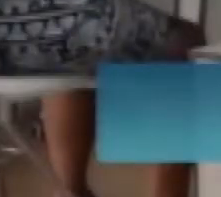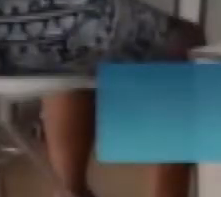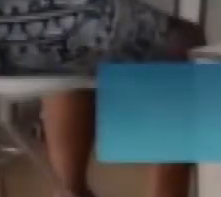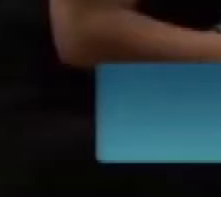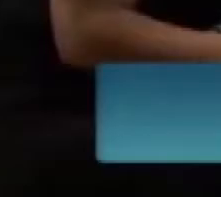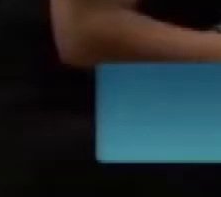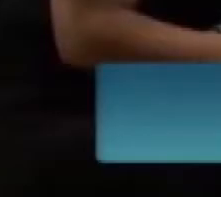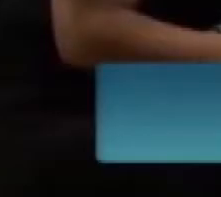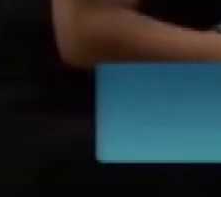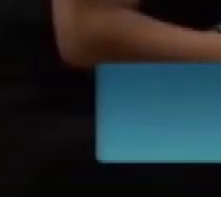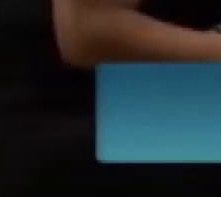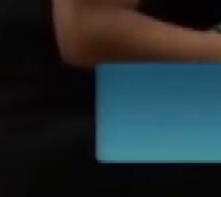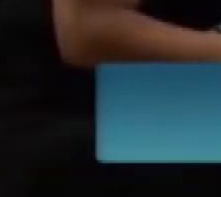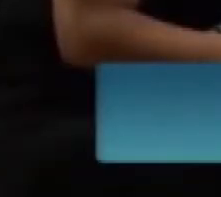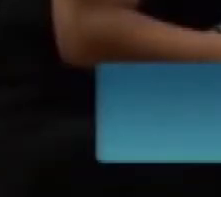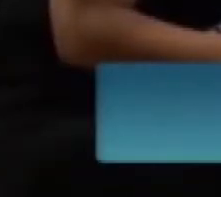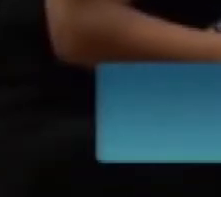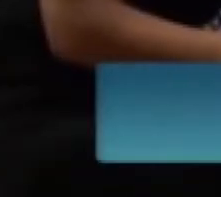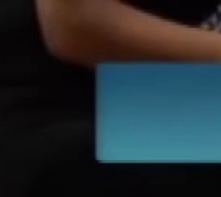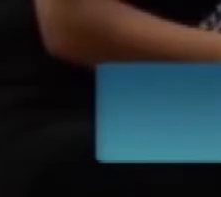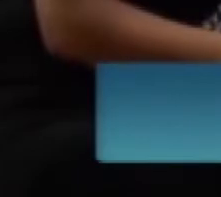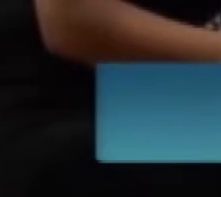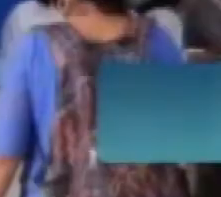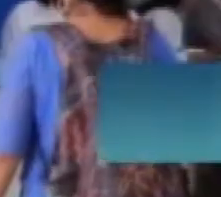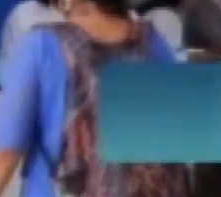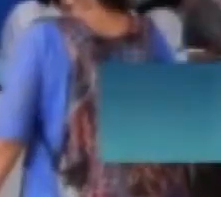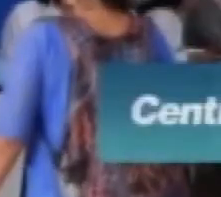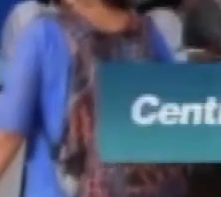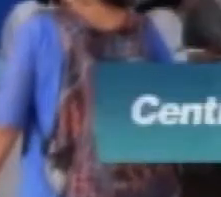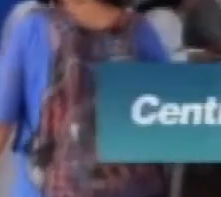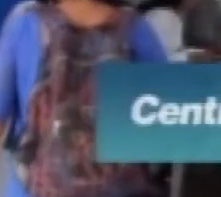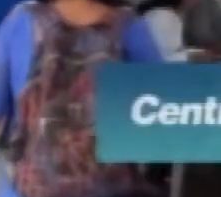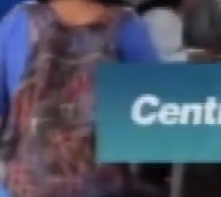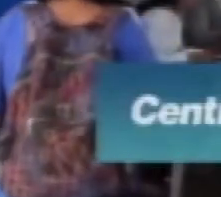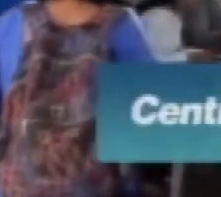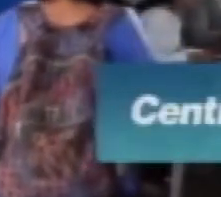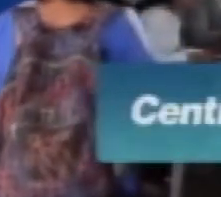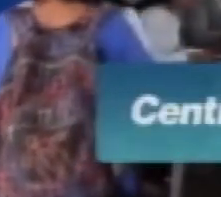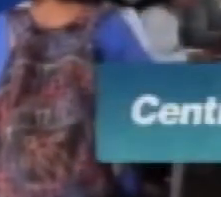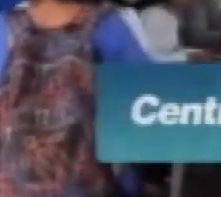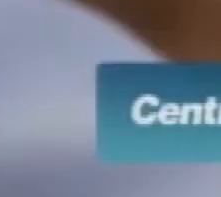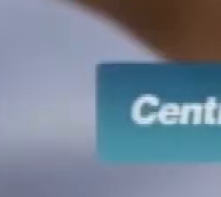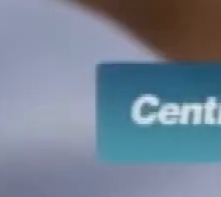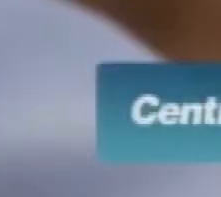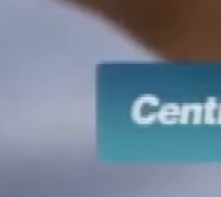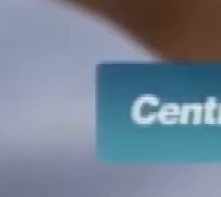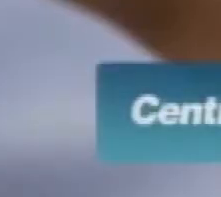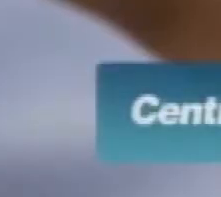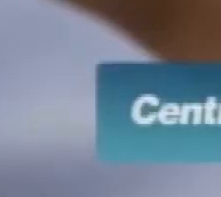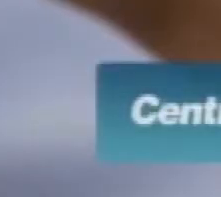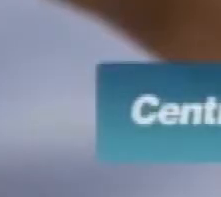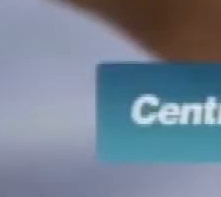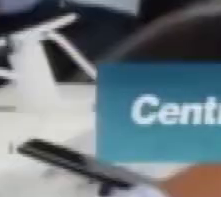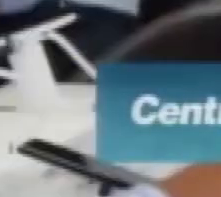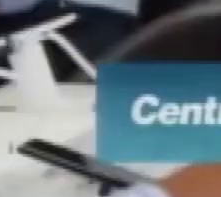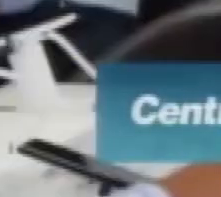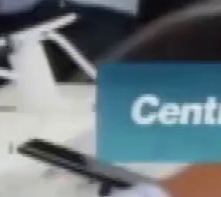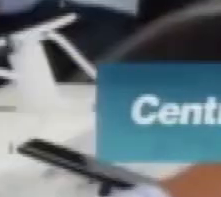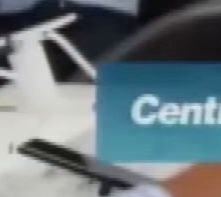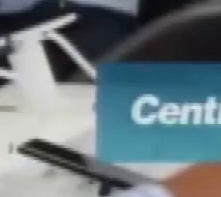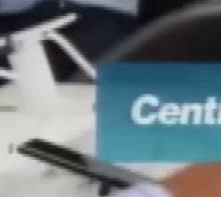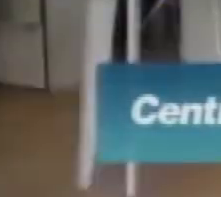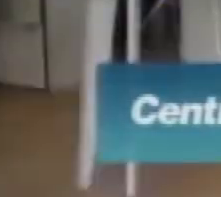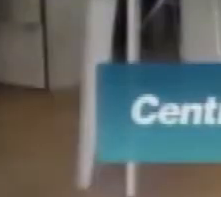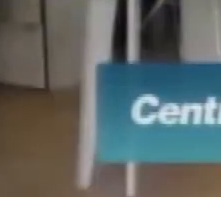obsequiando el repetidor Wi-Fi. ¿Dónde podemos conseguir fibra óptica Movistar aquí en Cartagena? Lo puede conseguir en